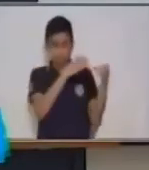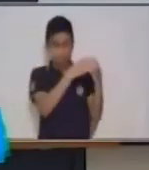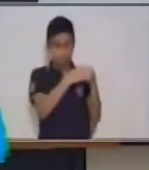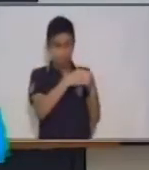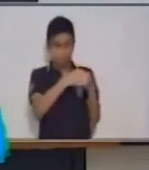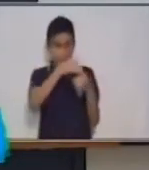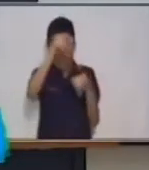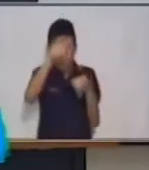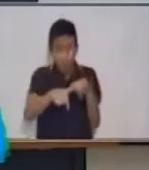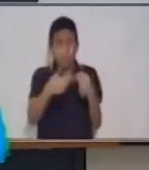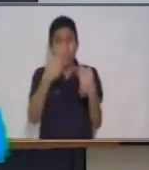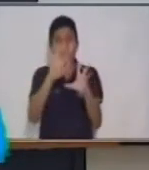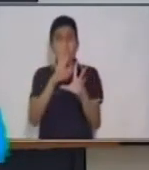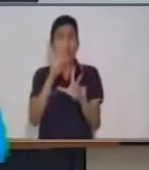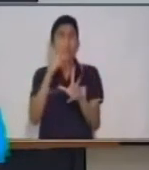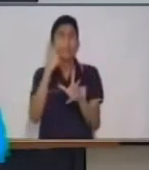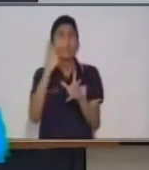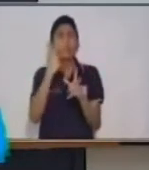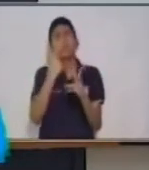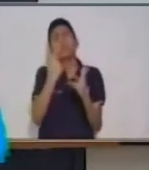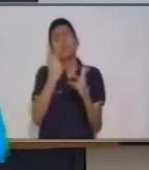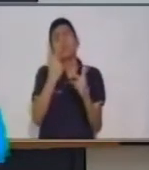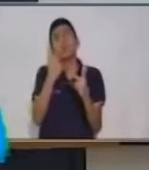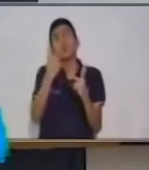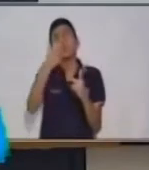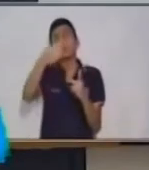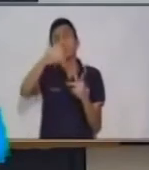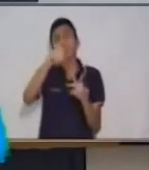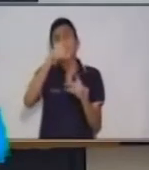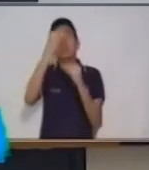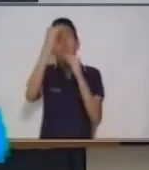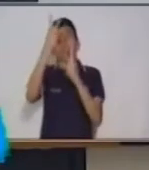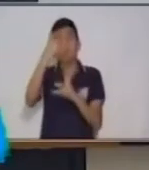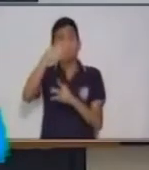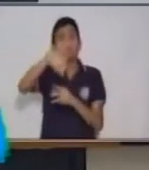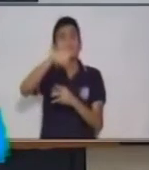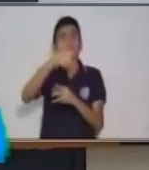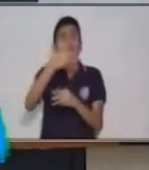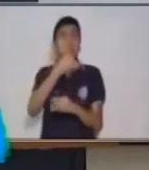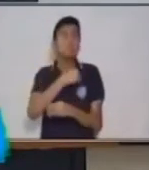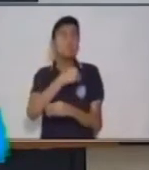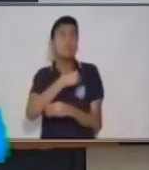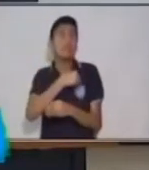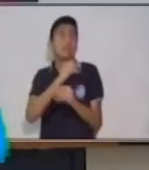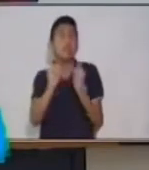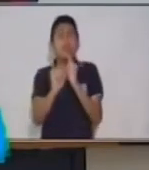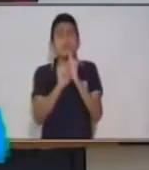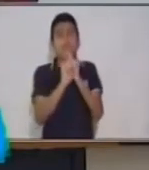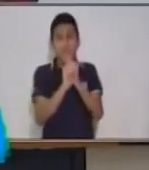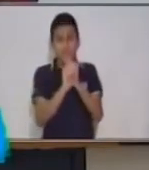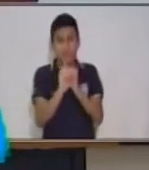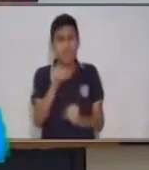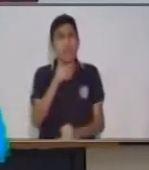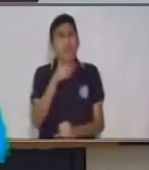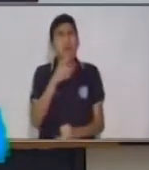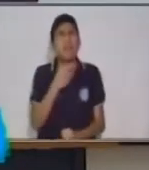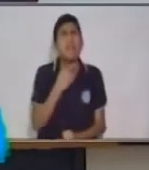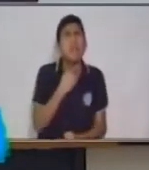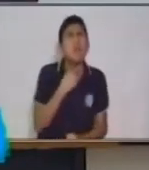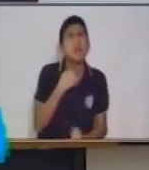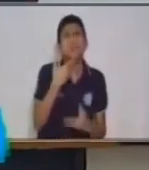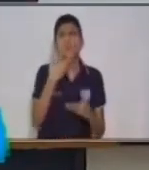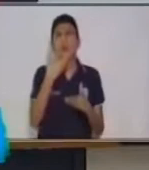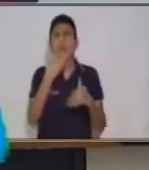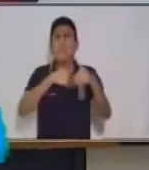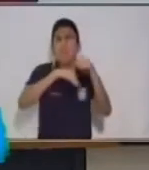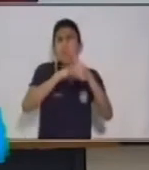está pidiendo claramente, en esta gráfica que vimos anteriormente, que queremos identificar a quienes les gusta el fútbol,